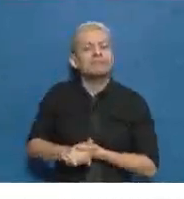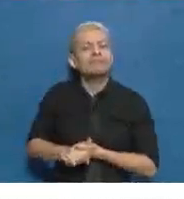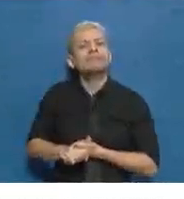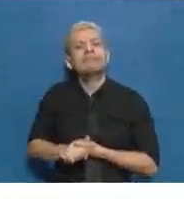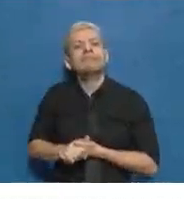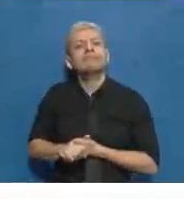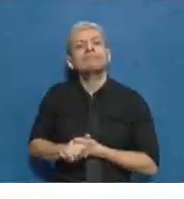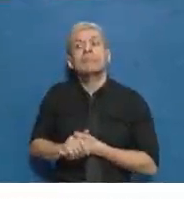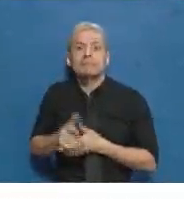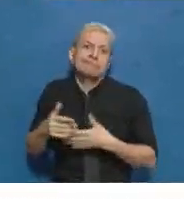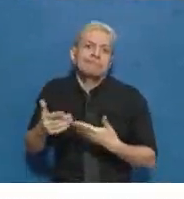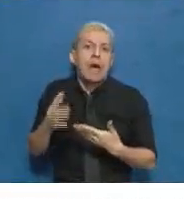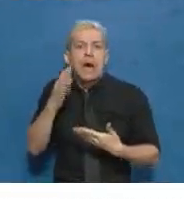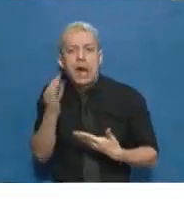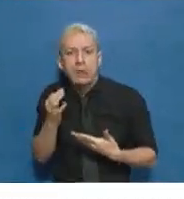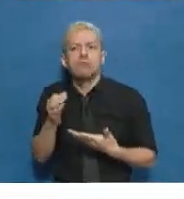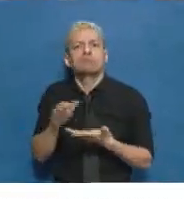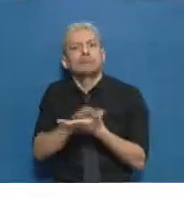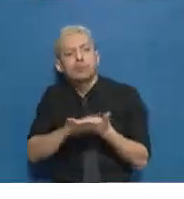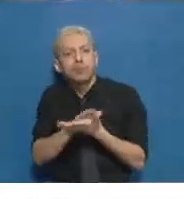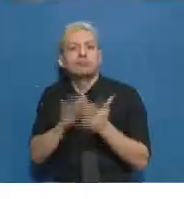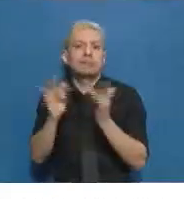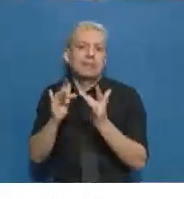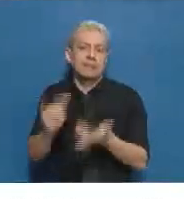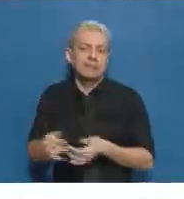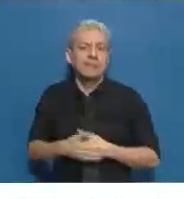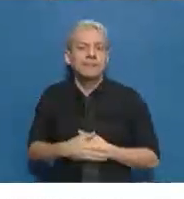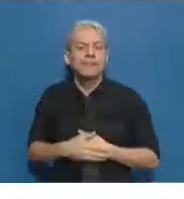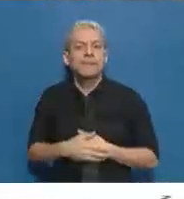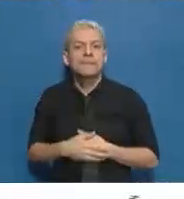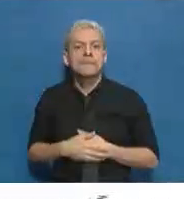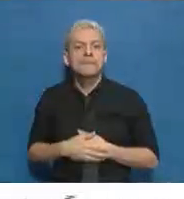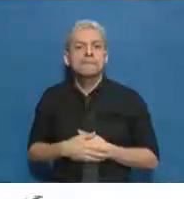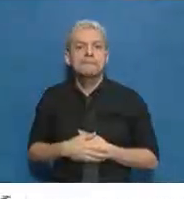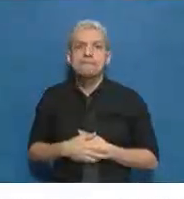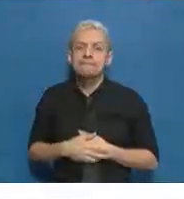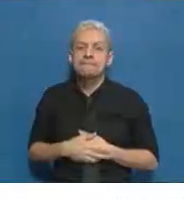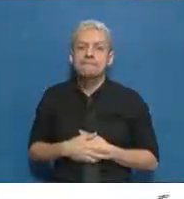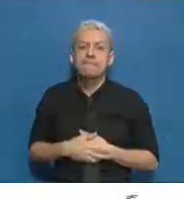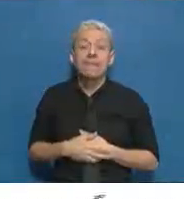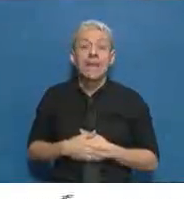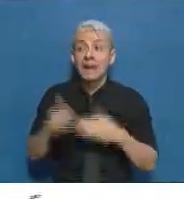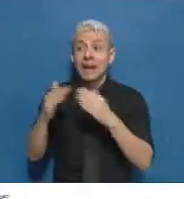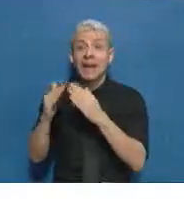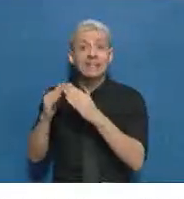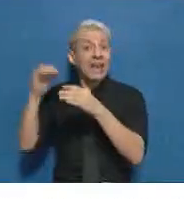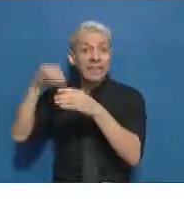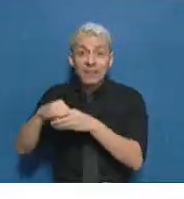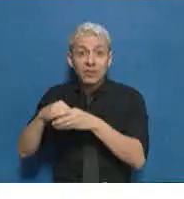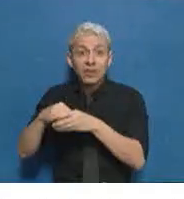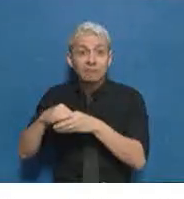mejor algunos ya pueden solucionar el problema. Por ahí a lo mejor si usted sale afuera hay señal, pero dentro de las casas no hay